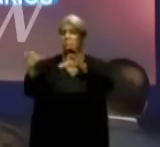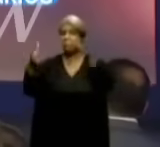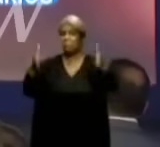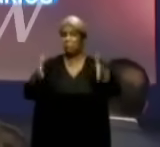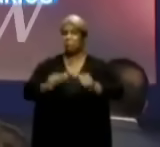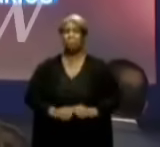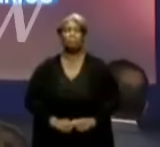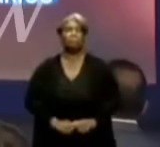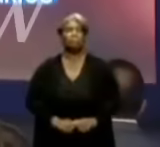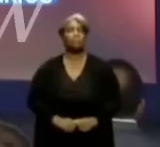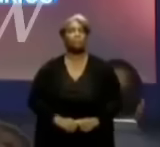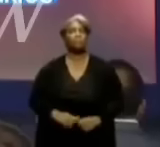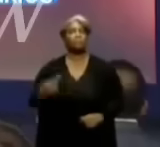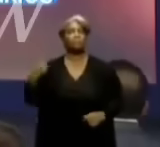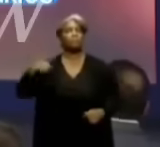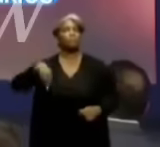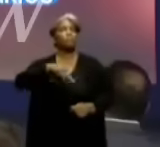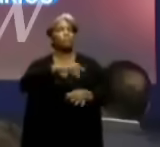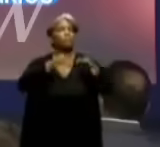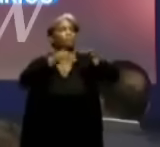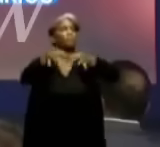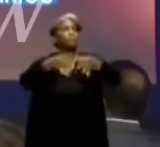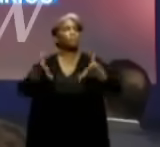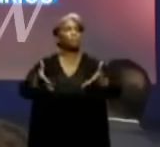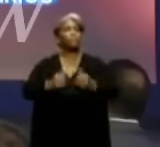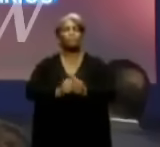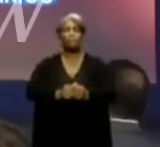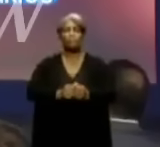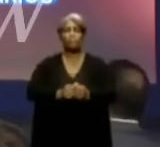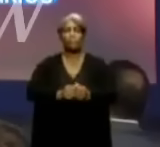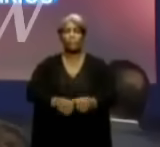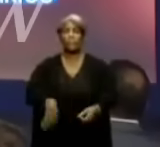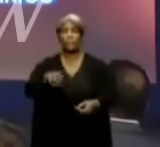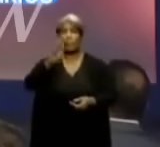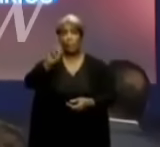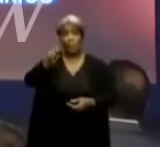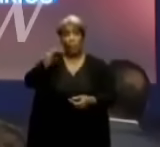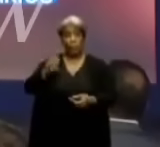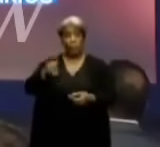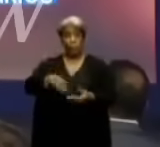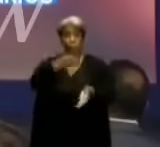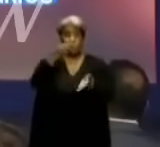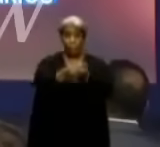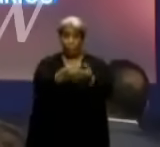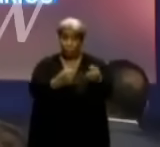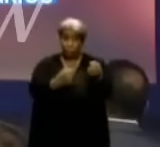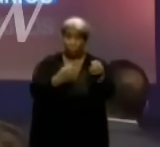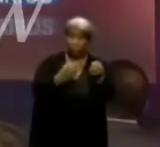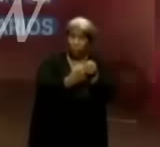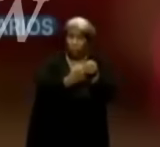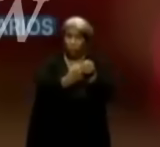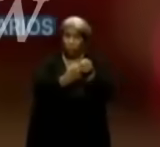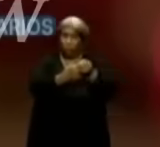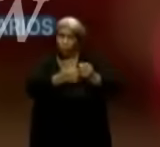Estamos hablando del bono navideño, el mayor que jamás se haya